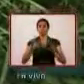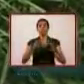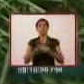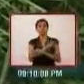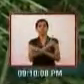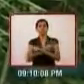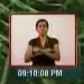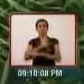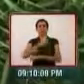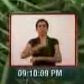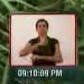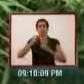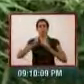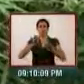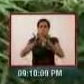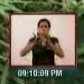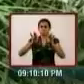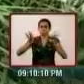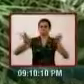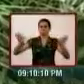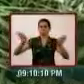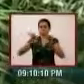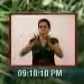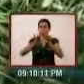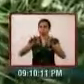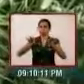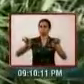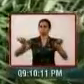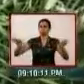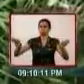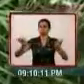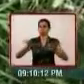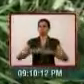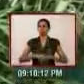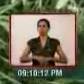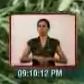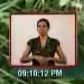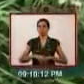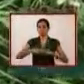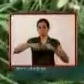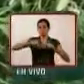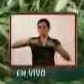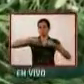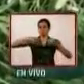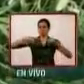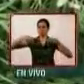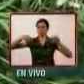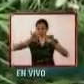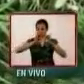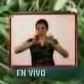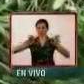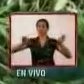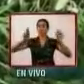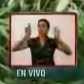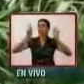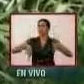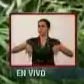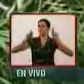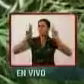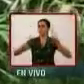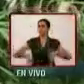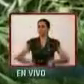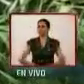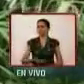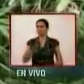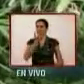una resistencia, están hechos con material que jamás en 30 años ha presentado ningún tipo de esta